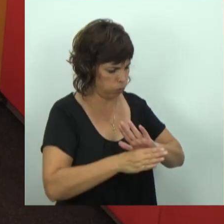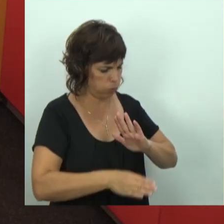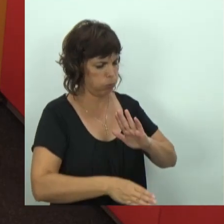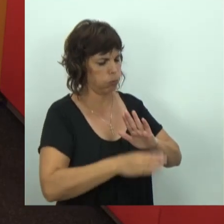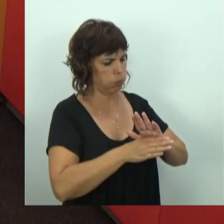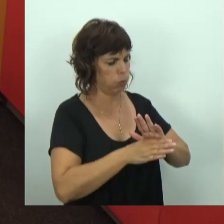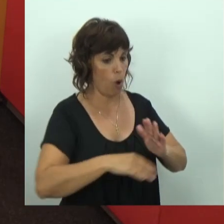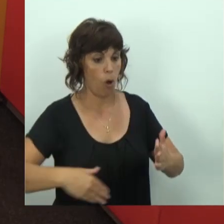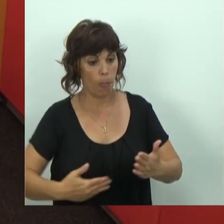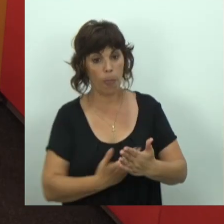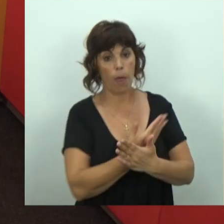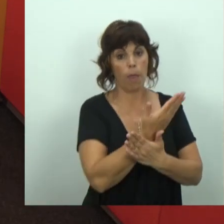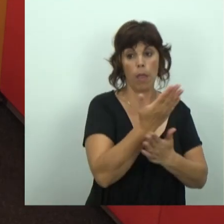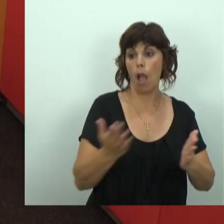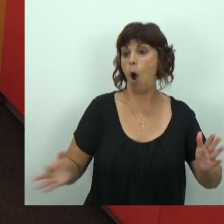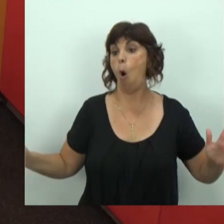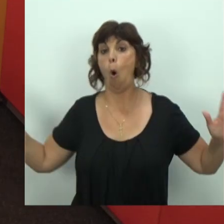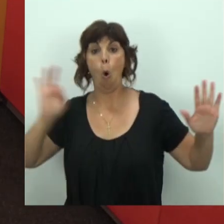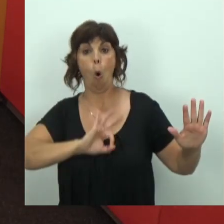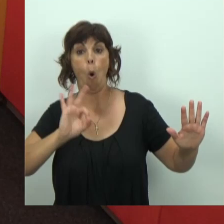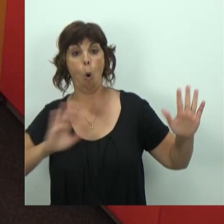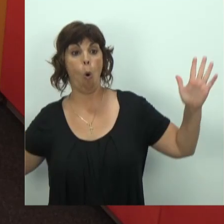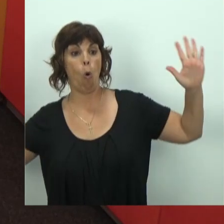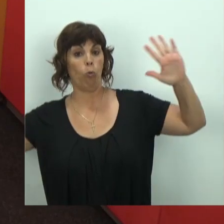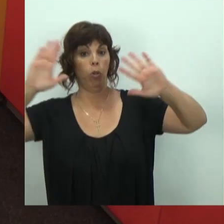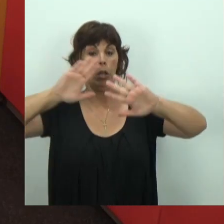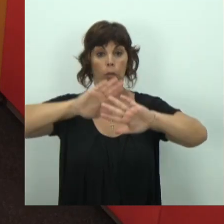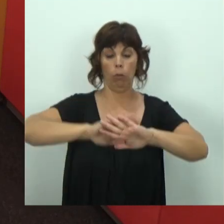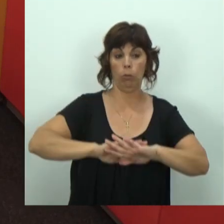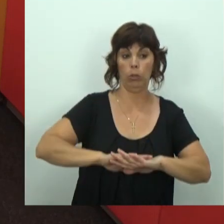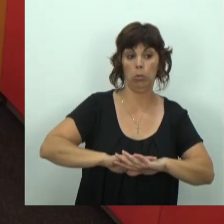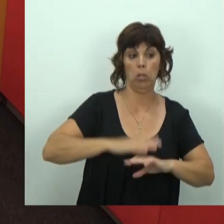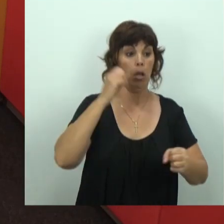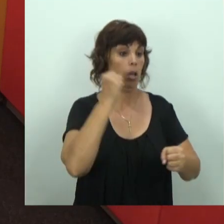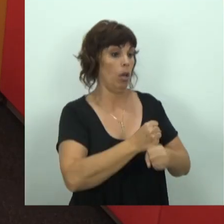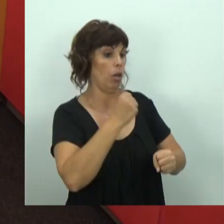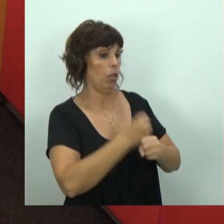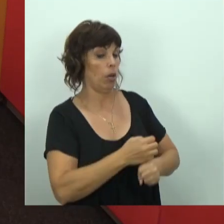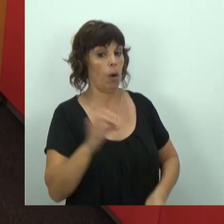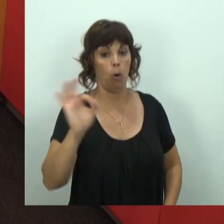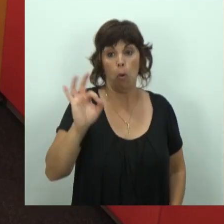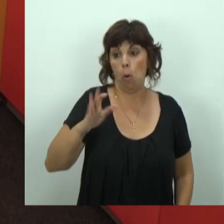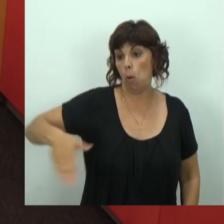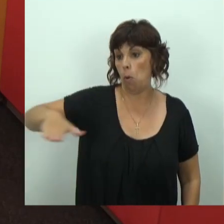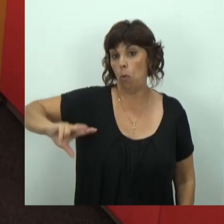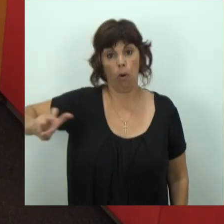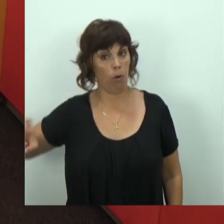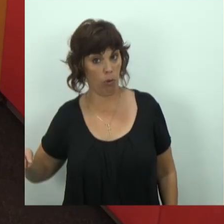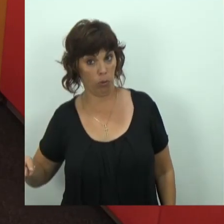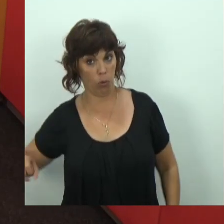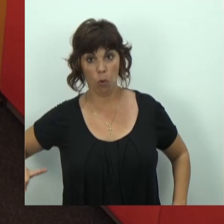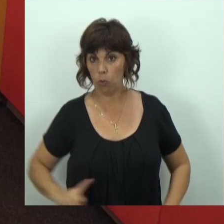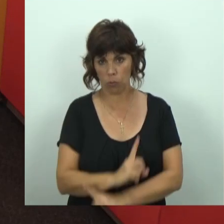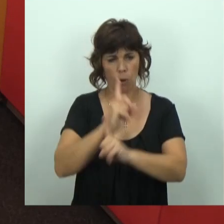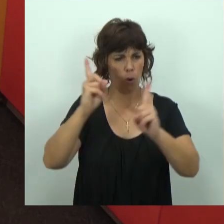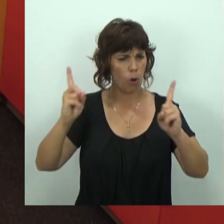Sea de día, sea de noche. Sea en el trabajo, sea donde sea. Abre